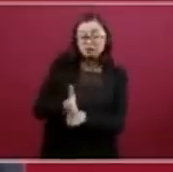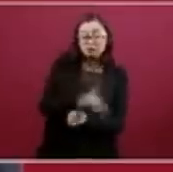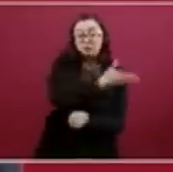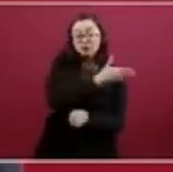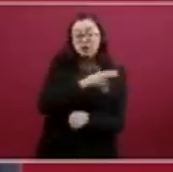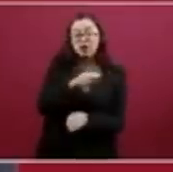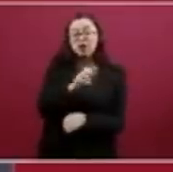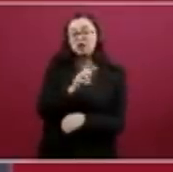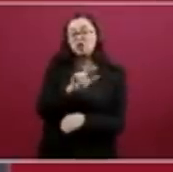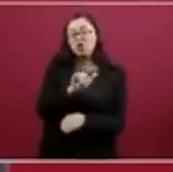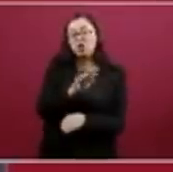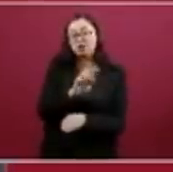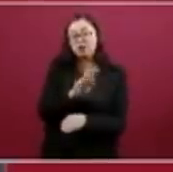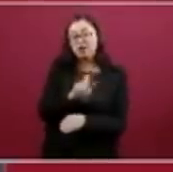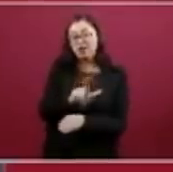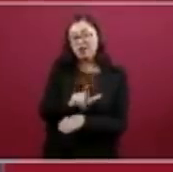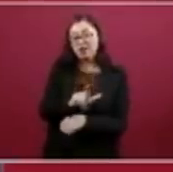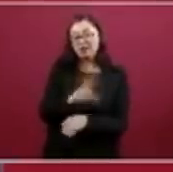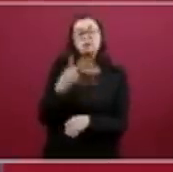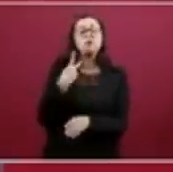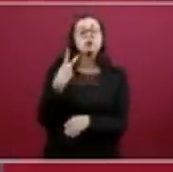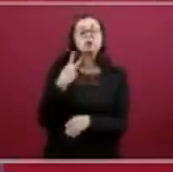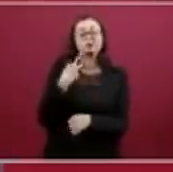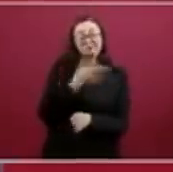no funcionó,